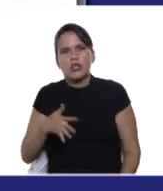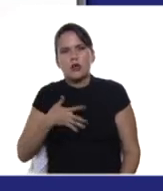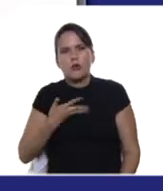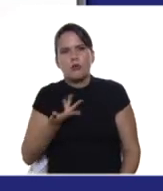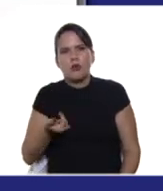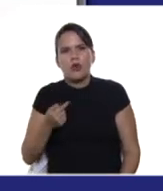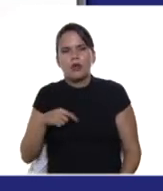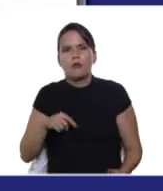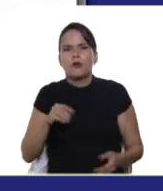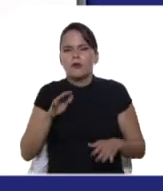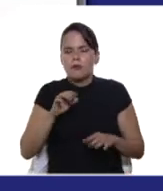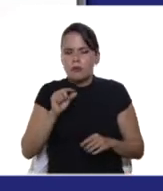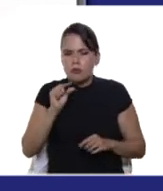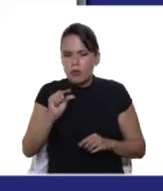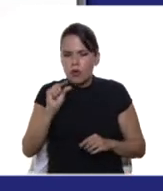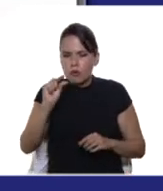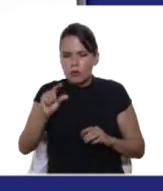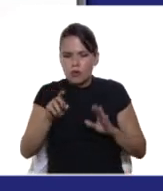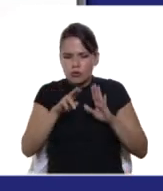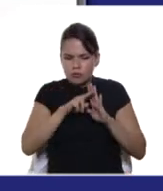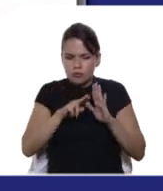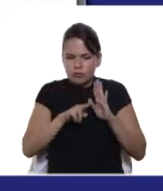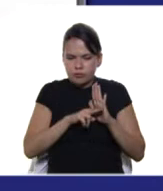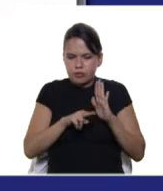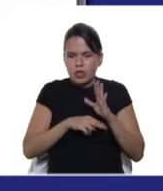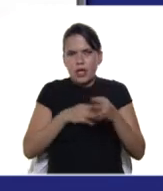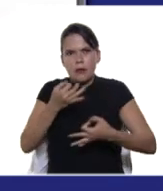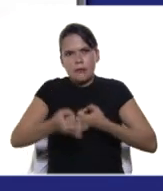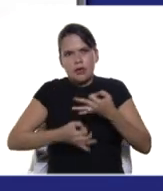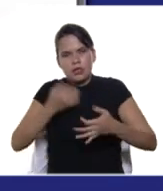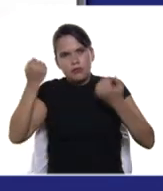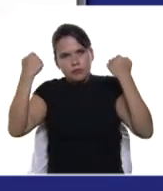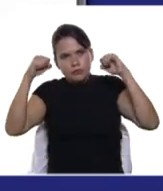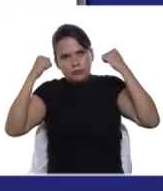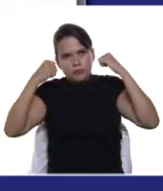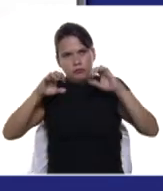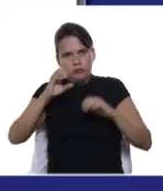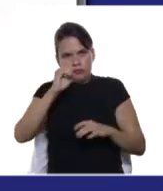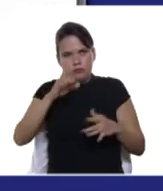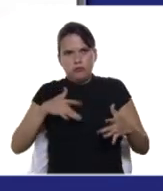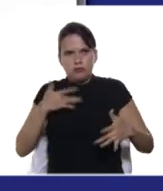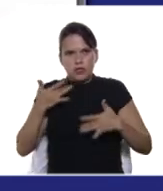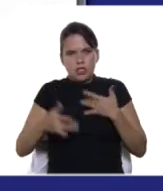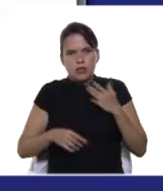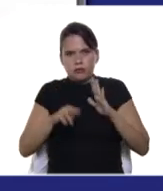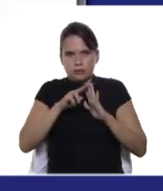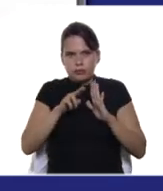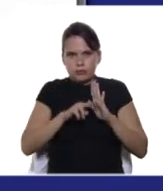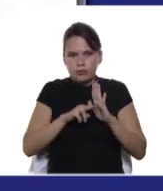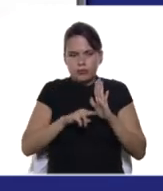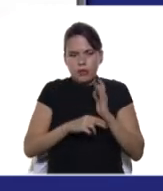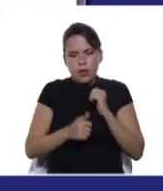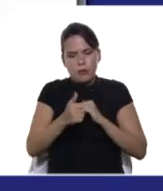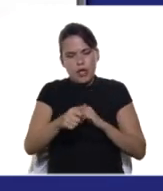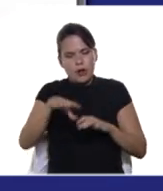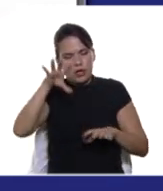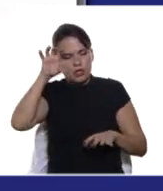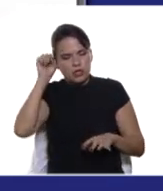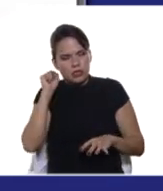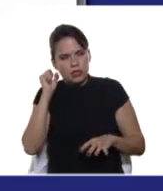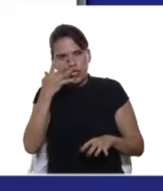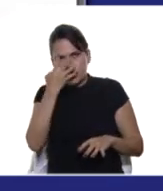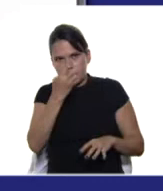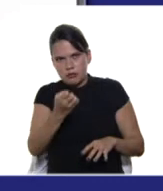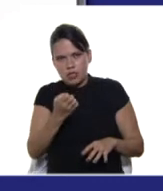podemos ir paso a paso, explicar el ejercicio o la actividad paso a paso para un mejor entendimiento. Por